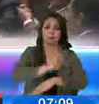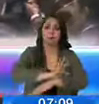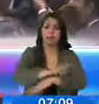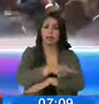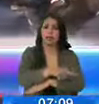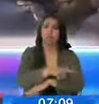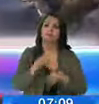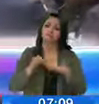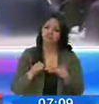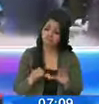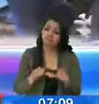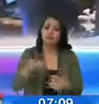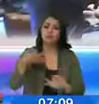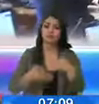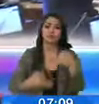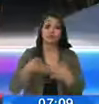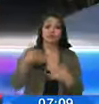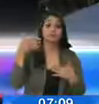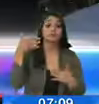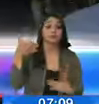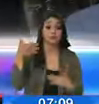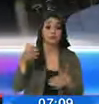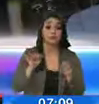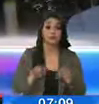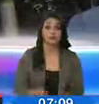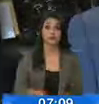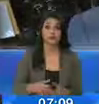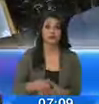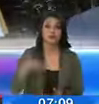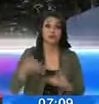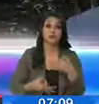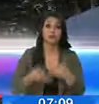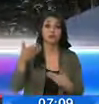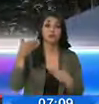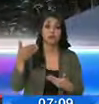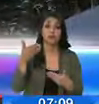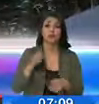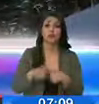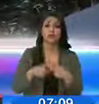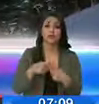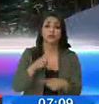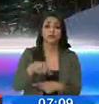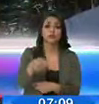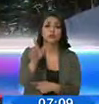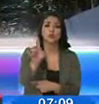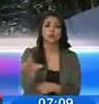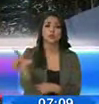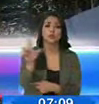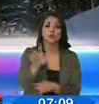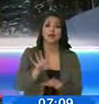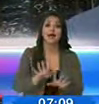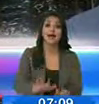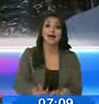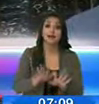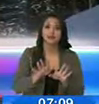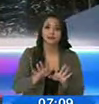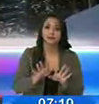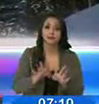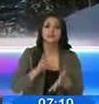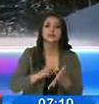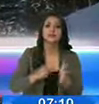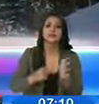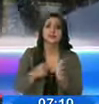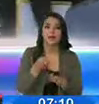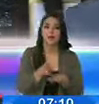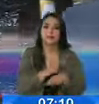predisposición de continuar con el juicio político. El juicio político Ochoa se celebrará el próximo día lunes porque esa es una prerrogativa privativa de la